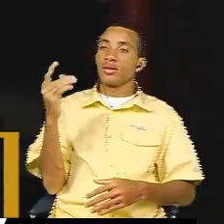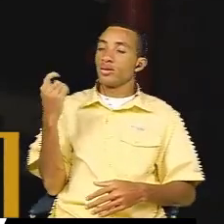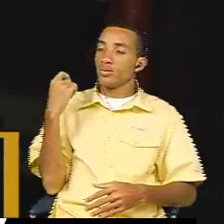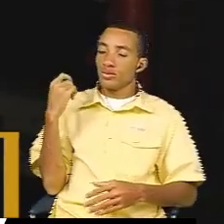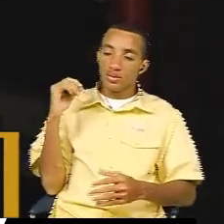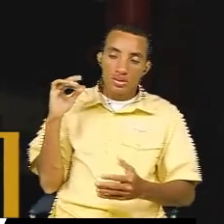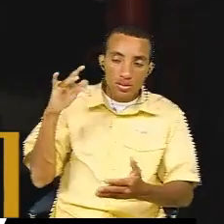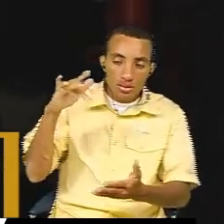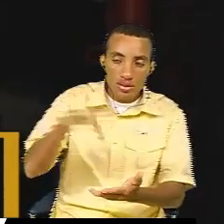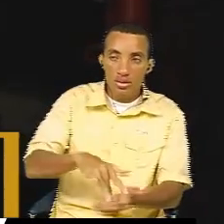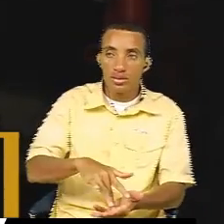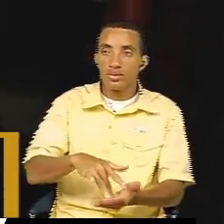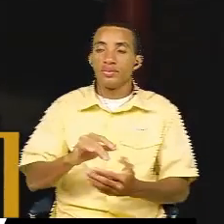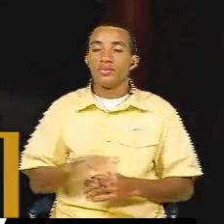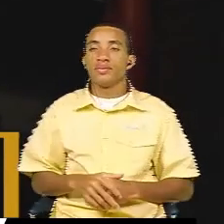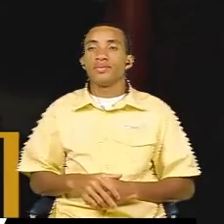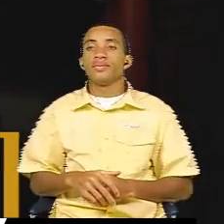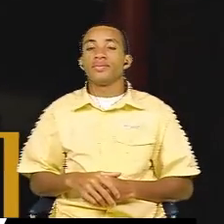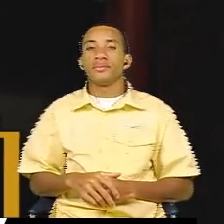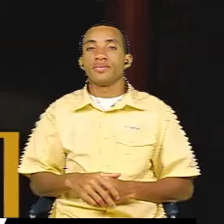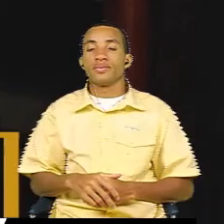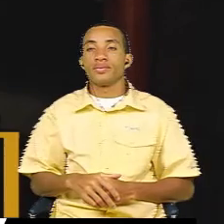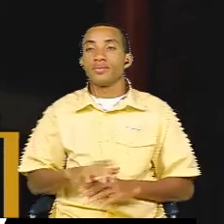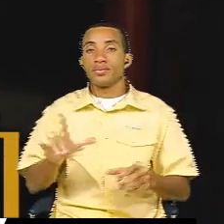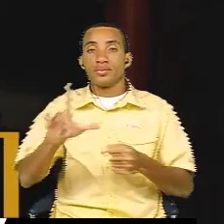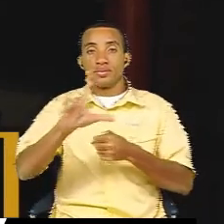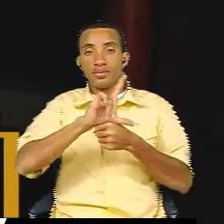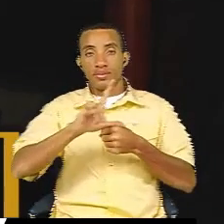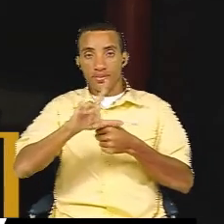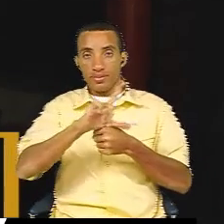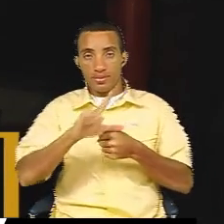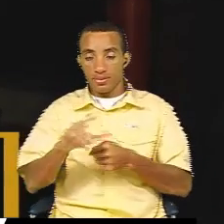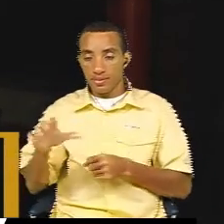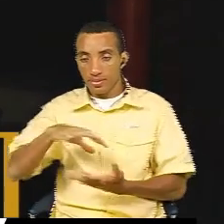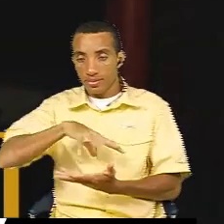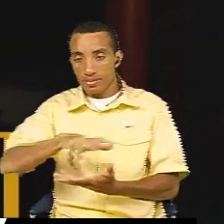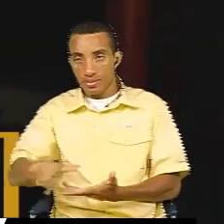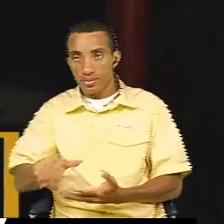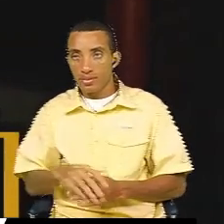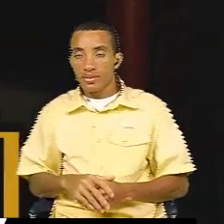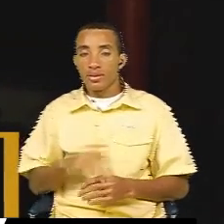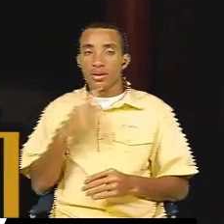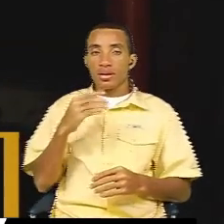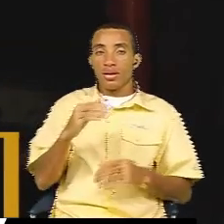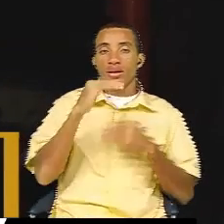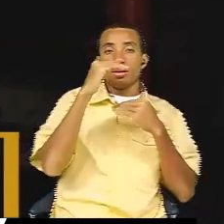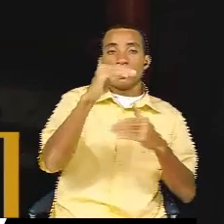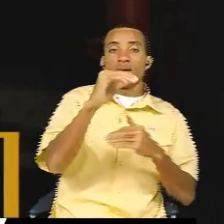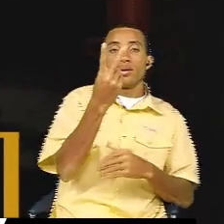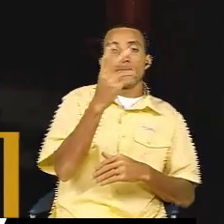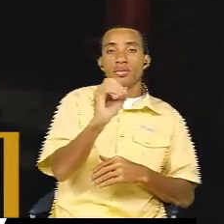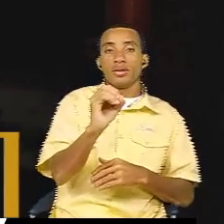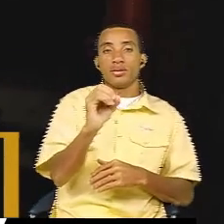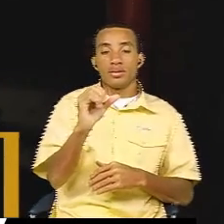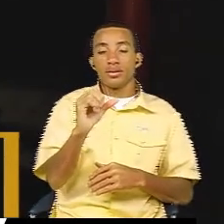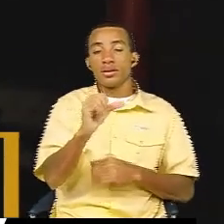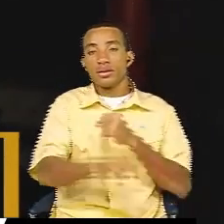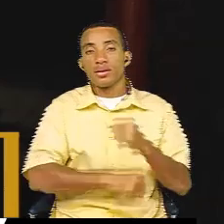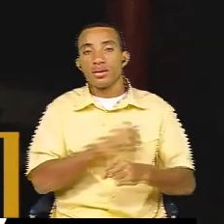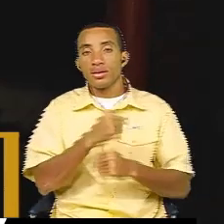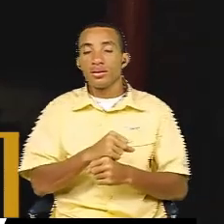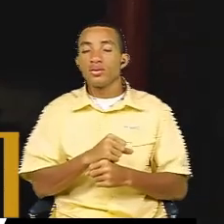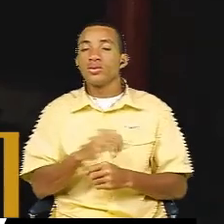Bueno, es una gran noticia, logramos desde la Liga Santanderiana de Rugby consolidar este torneo de menores de 20 años masculino, en el cual van a participar dos